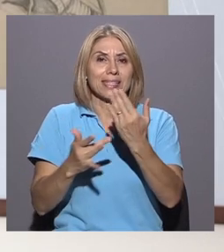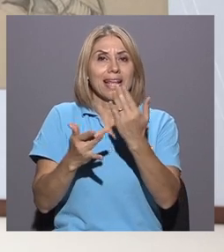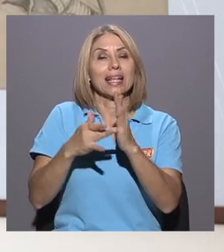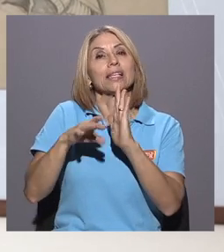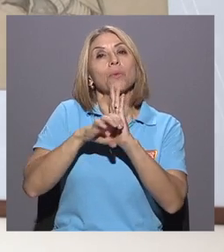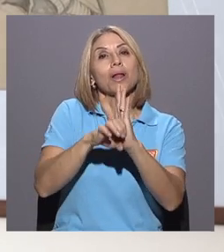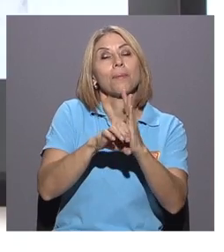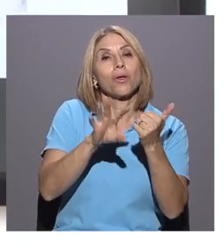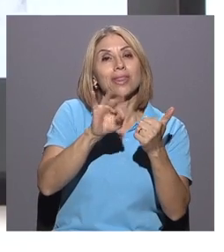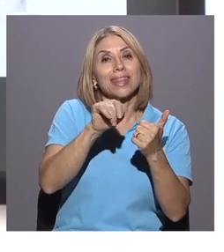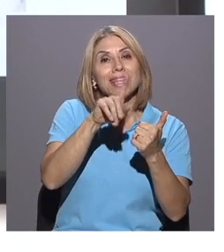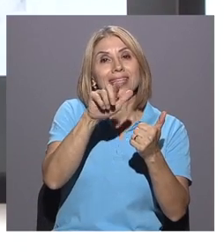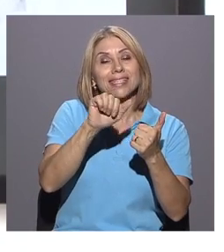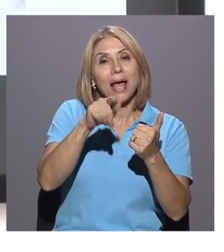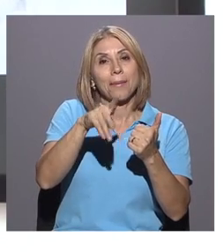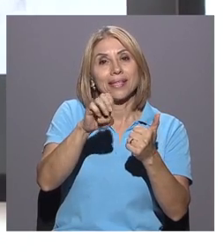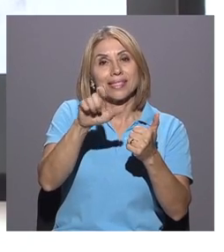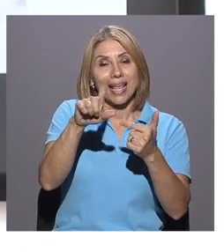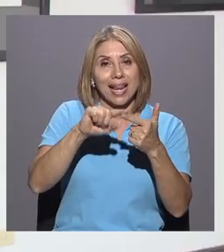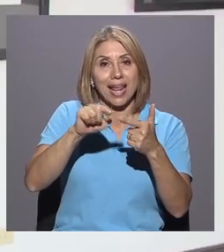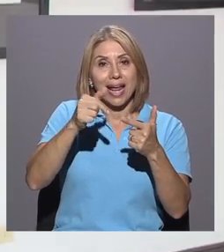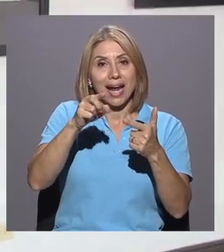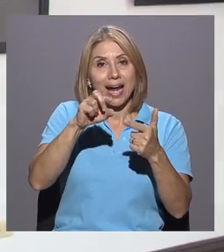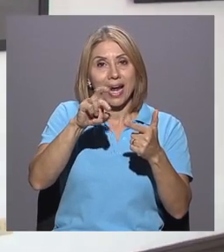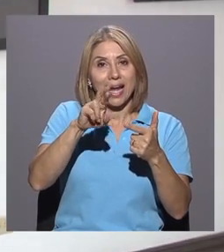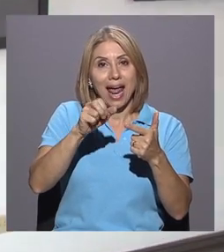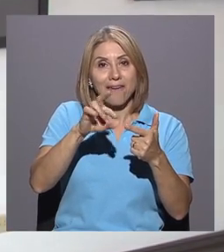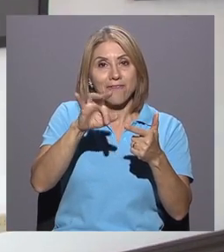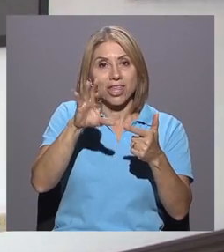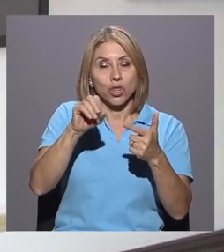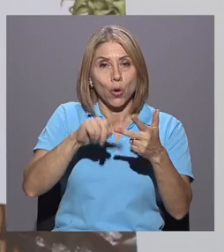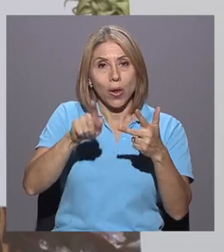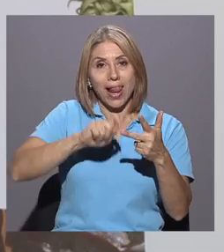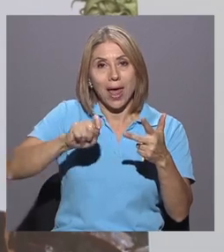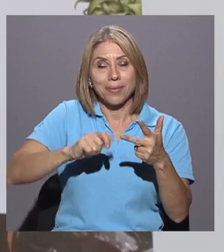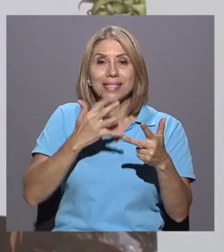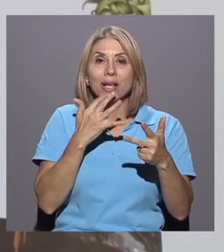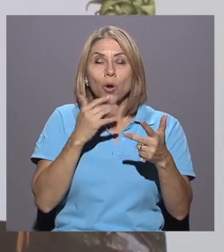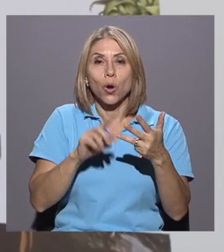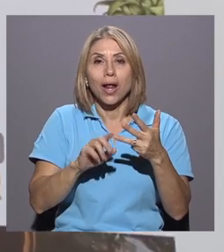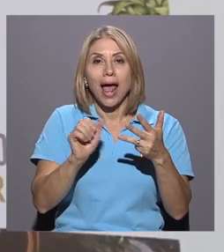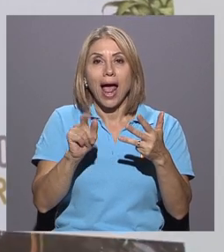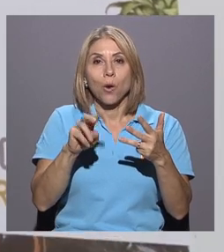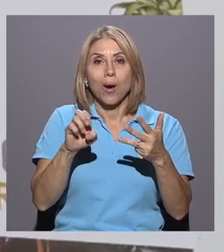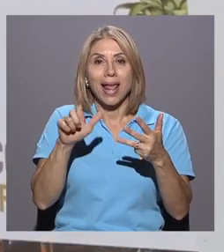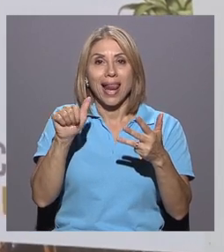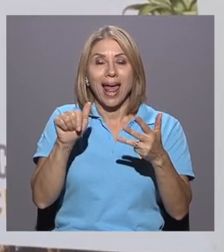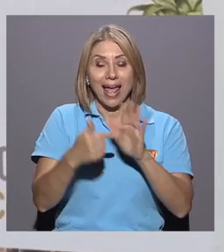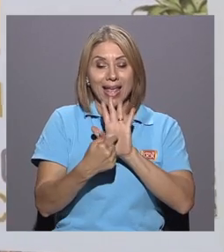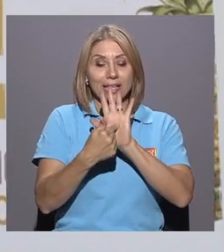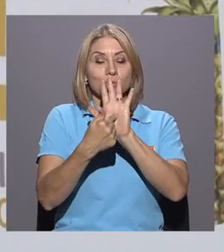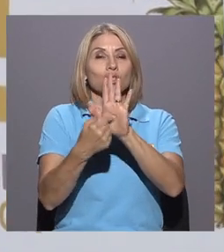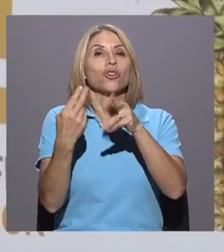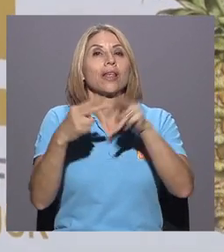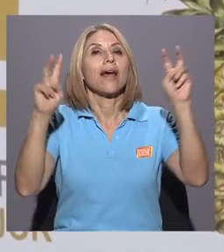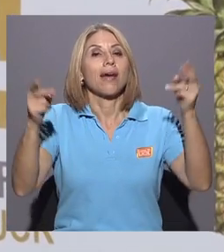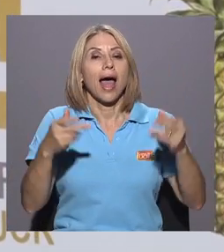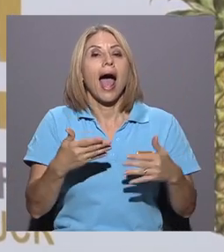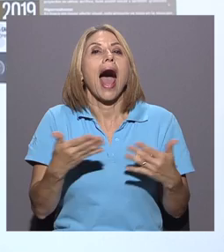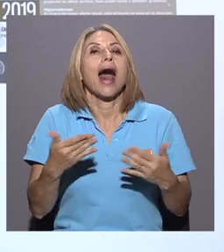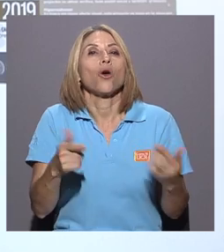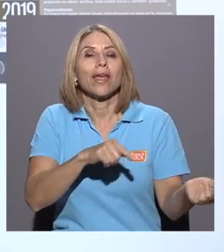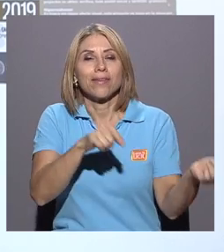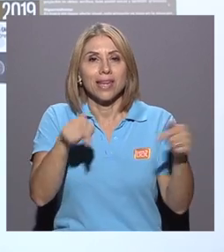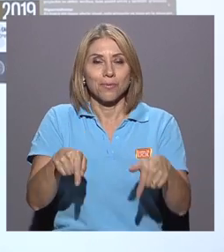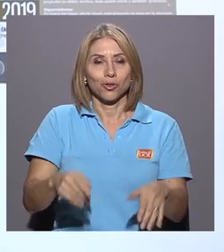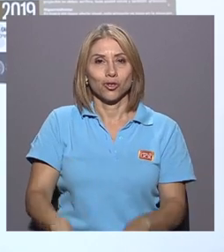ellas tiza pastel, grafito, lápices de color y acuarela. La exposición fue denominada A lo que vinimos. Fue una